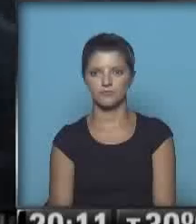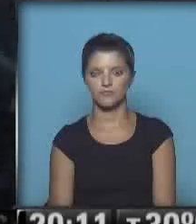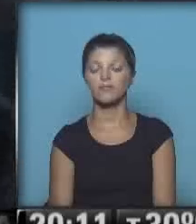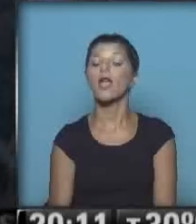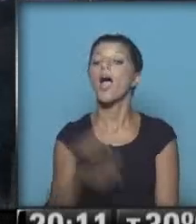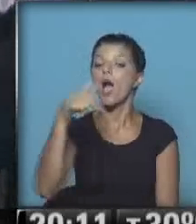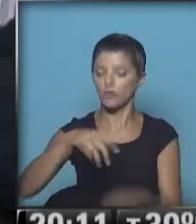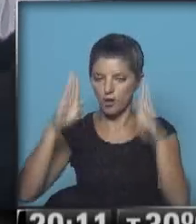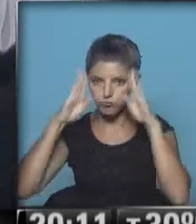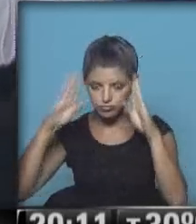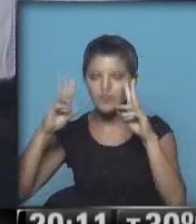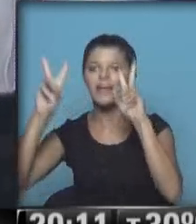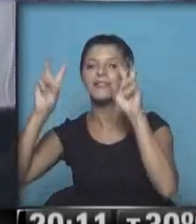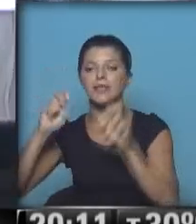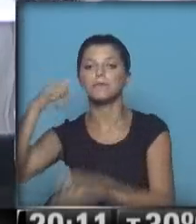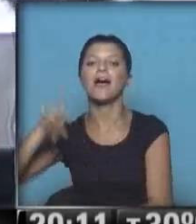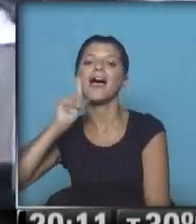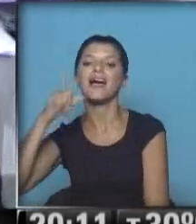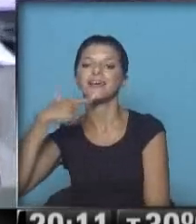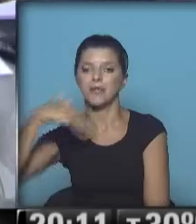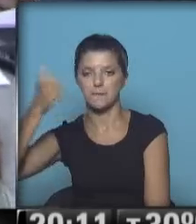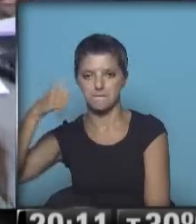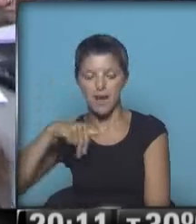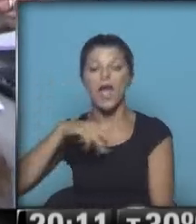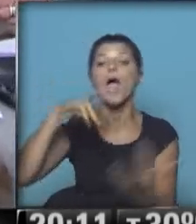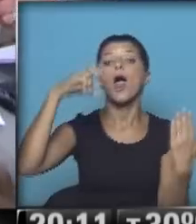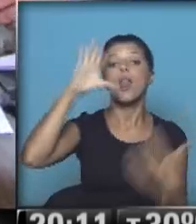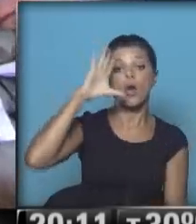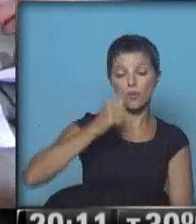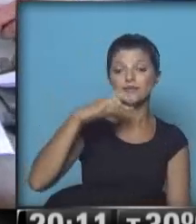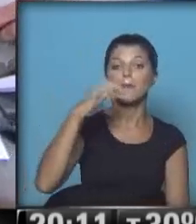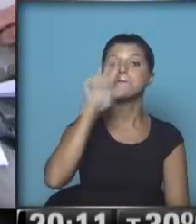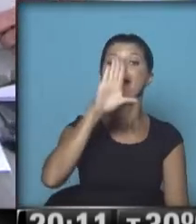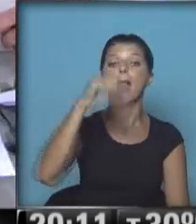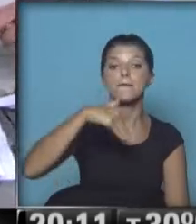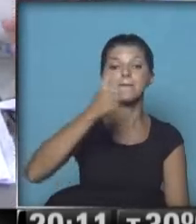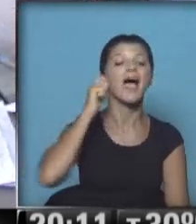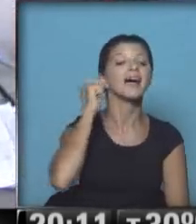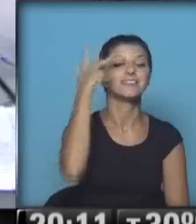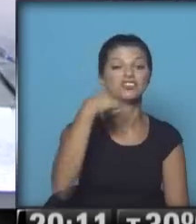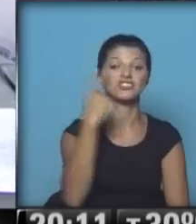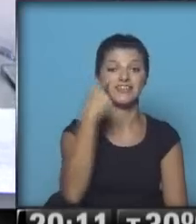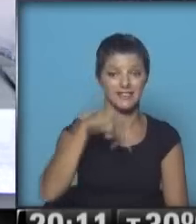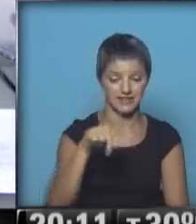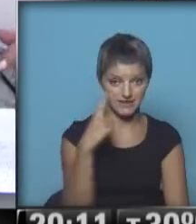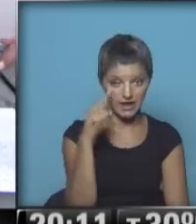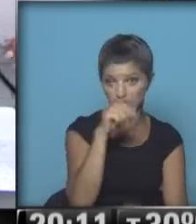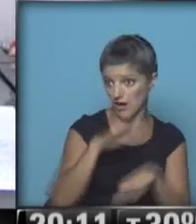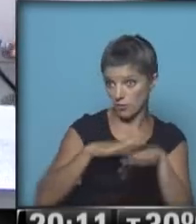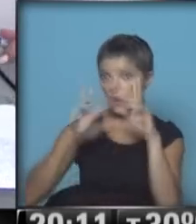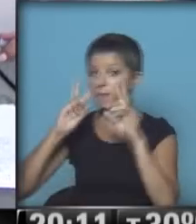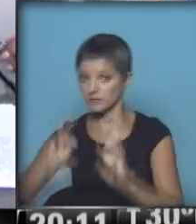Nos ocupamos ahora del caso Nisman. La jueza Palma Gini, que está a cargo de la investigación por la muerte del fiscal, desestimó a